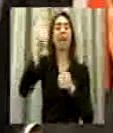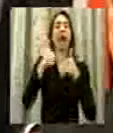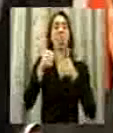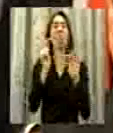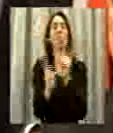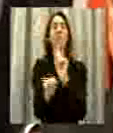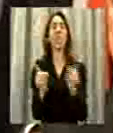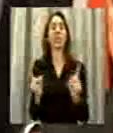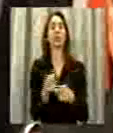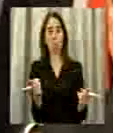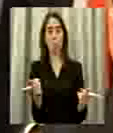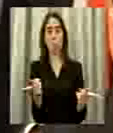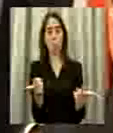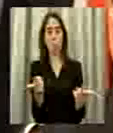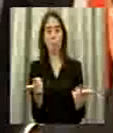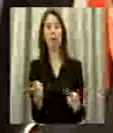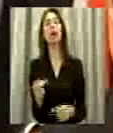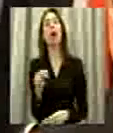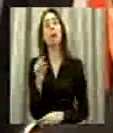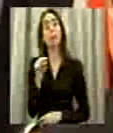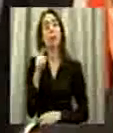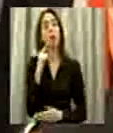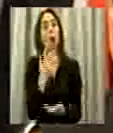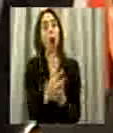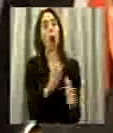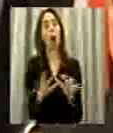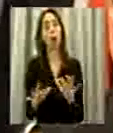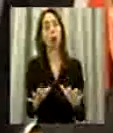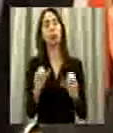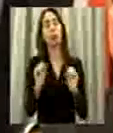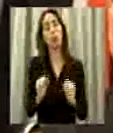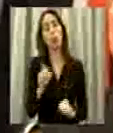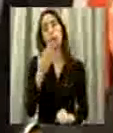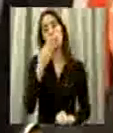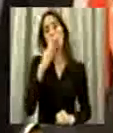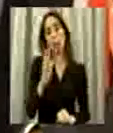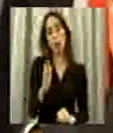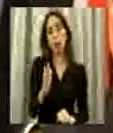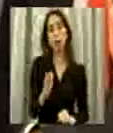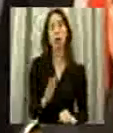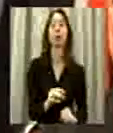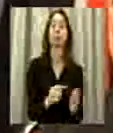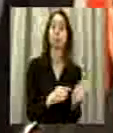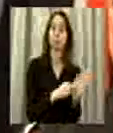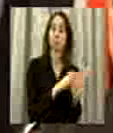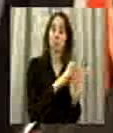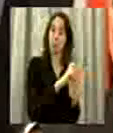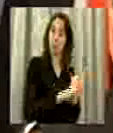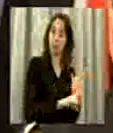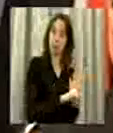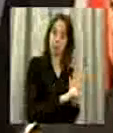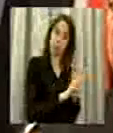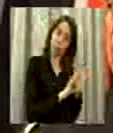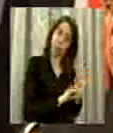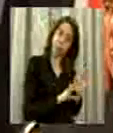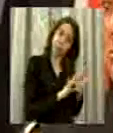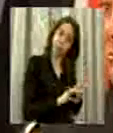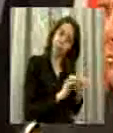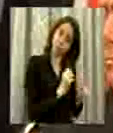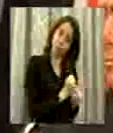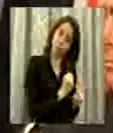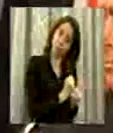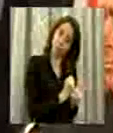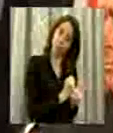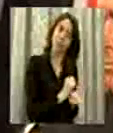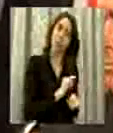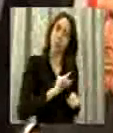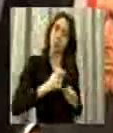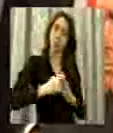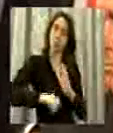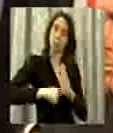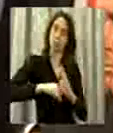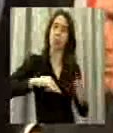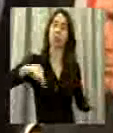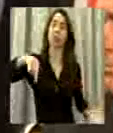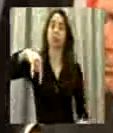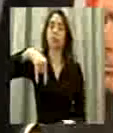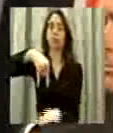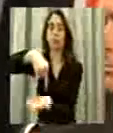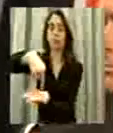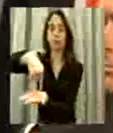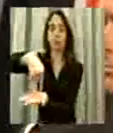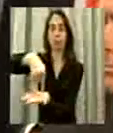gestión, pero creemos que hay cosas que podemos mejorar. Lo vamos a presentar, estamos trabajando en los próximos meses al Congreso este proyecto